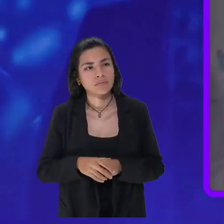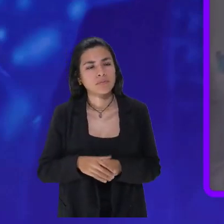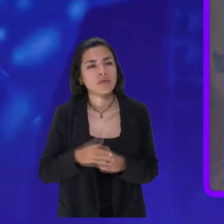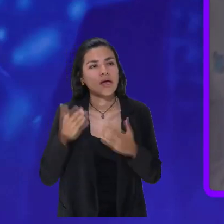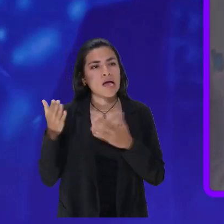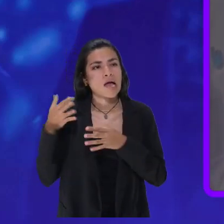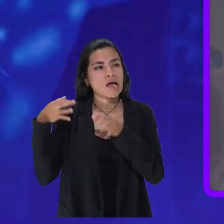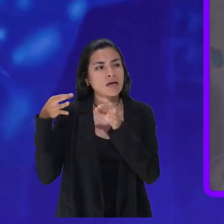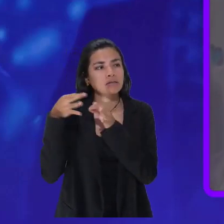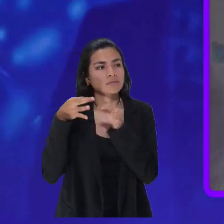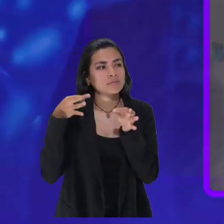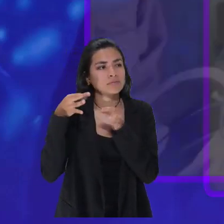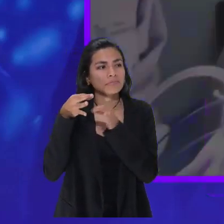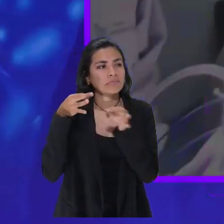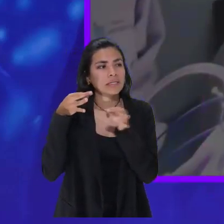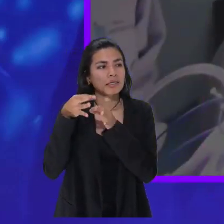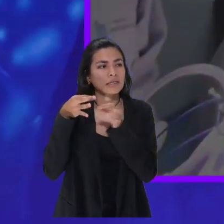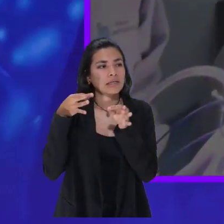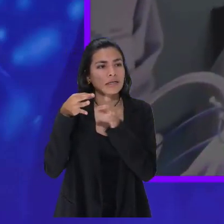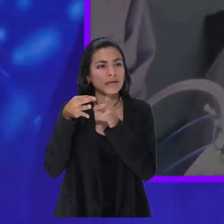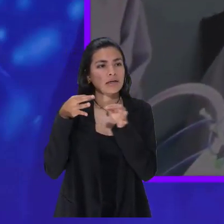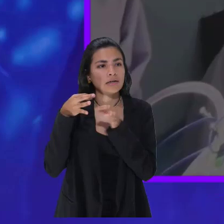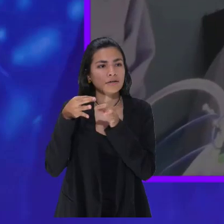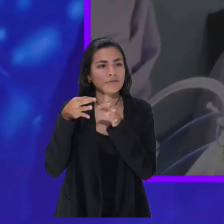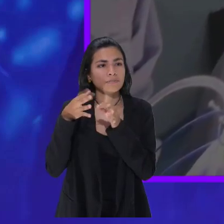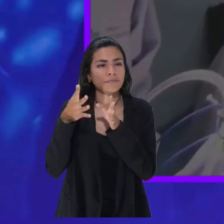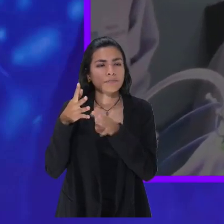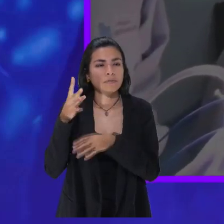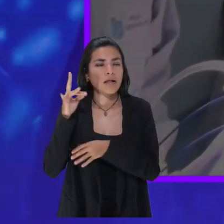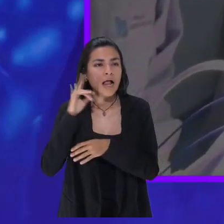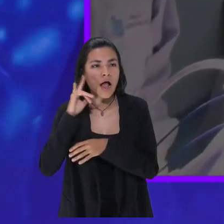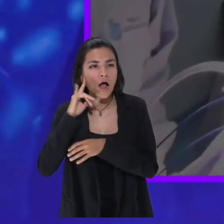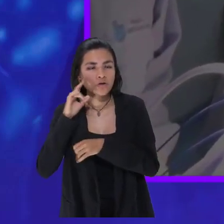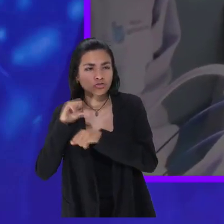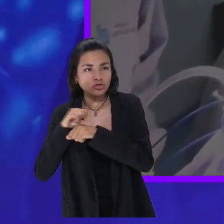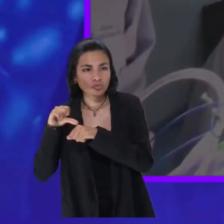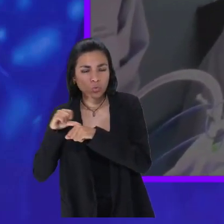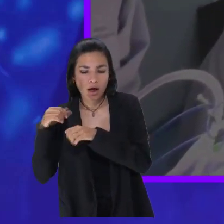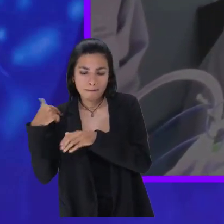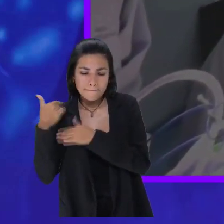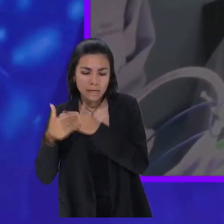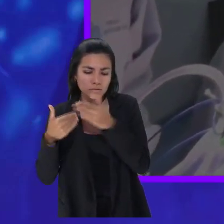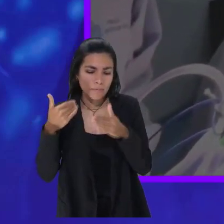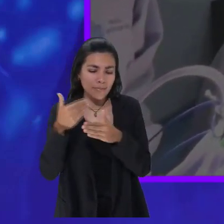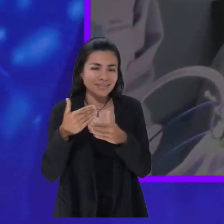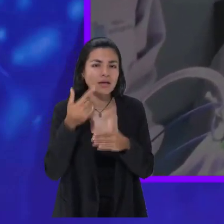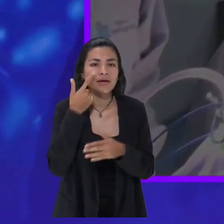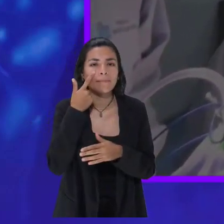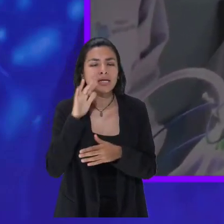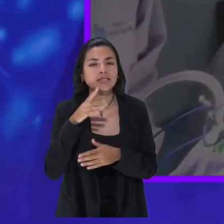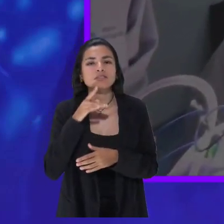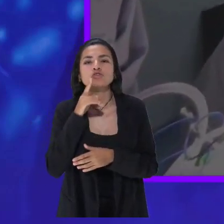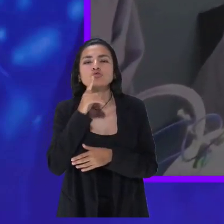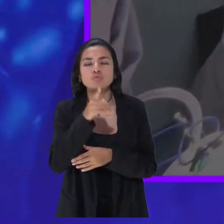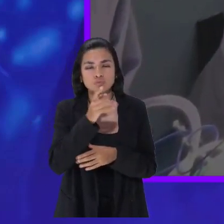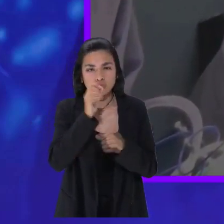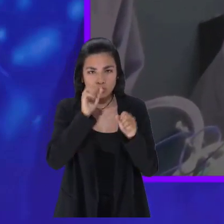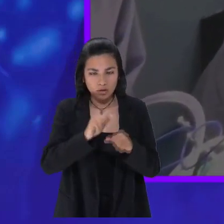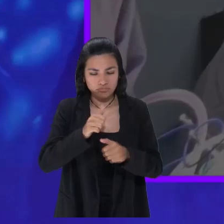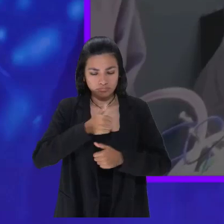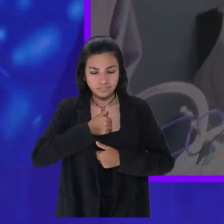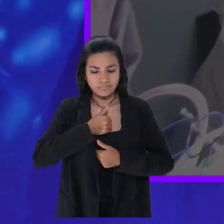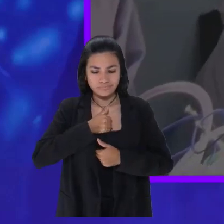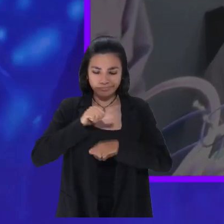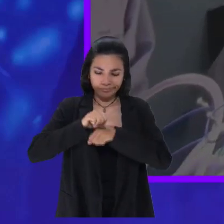está explicando en el audio, el cirujano va mostrando ese paso a paso y lo puedes ver como si tú fueras el cirujano. O sea, eso es lo que el cirujano está viendo